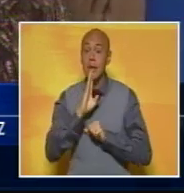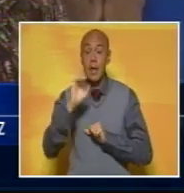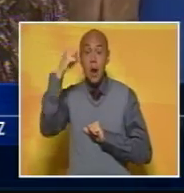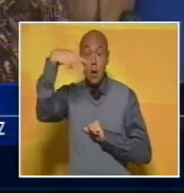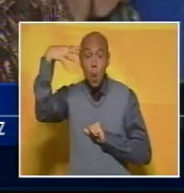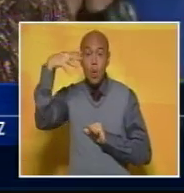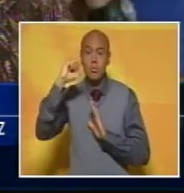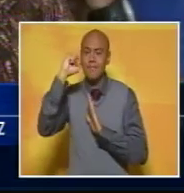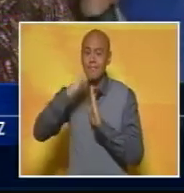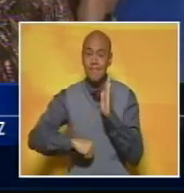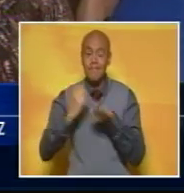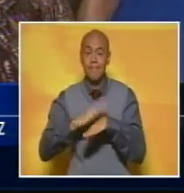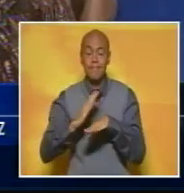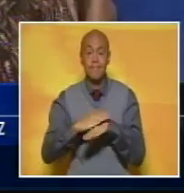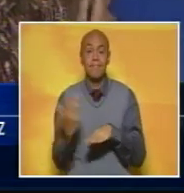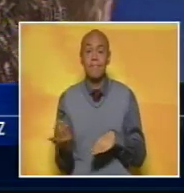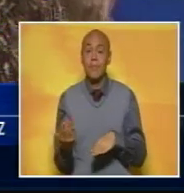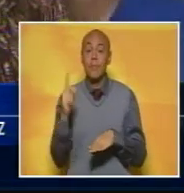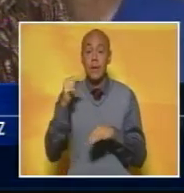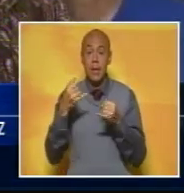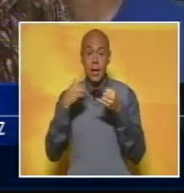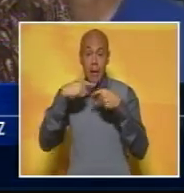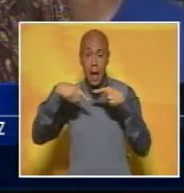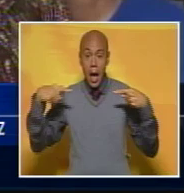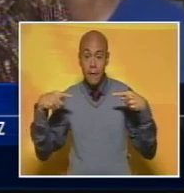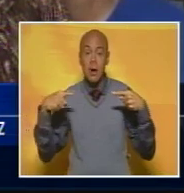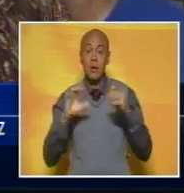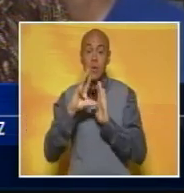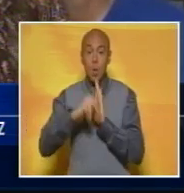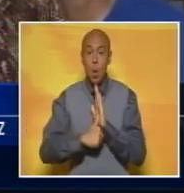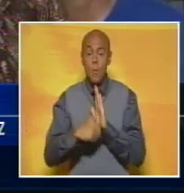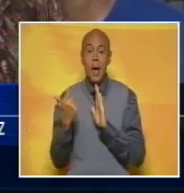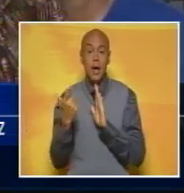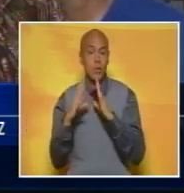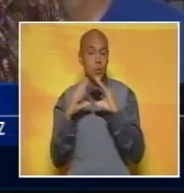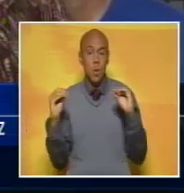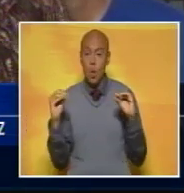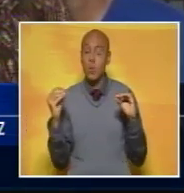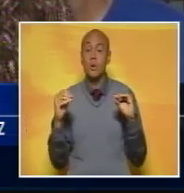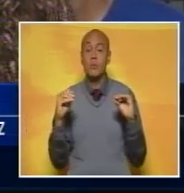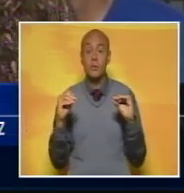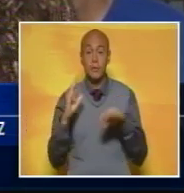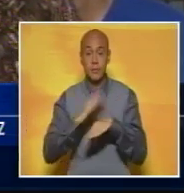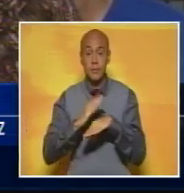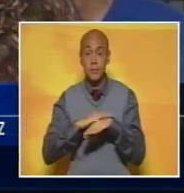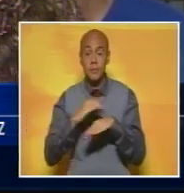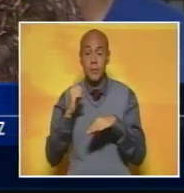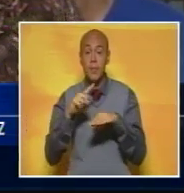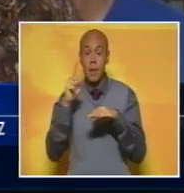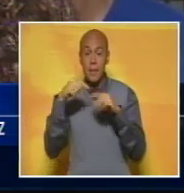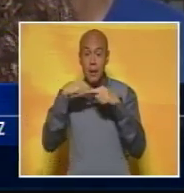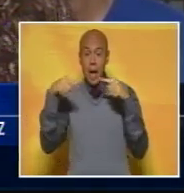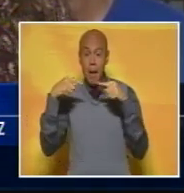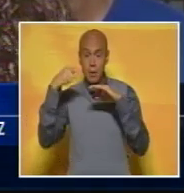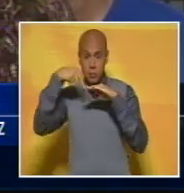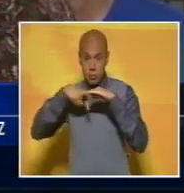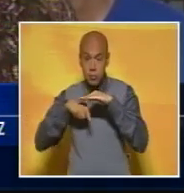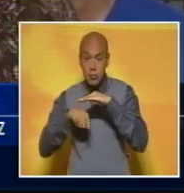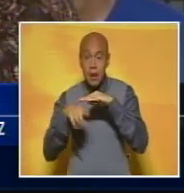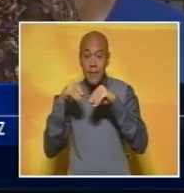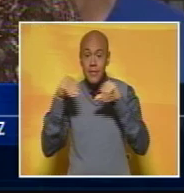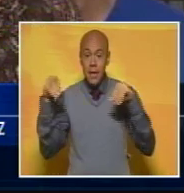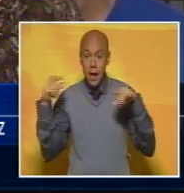que nos ha llevado es que nos han robado los cables de todos los espacios, ya como los cables subterráneos que existen desde